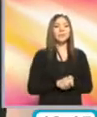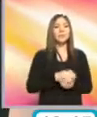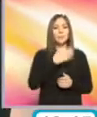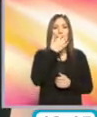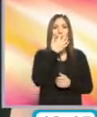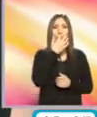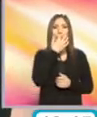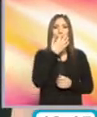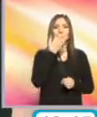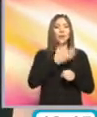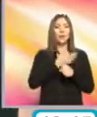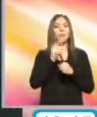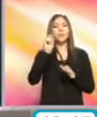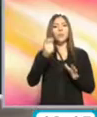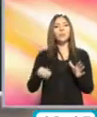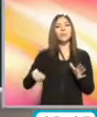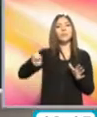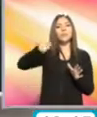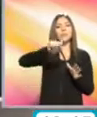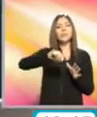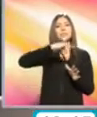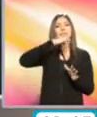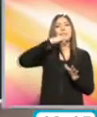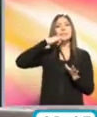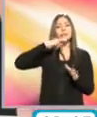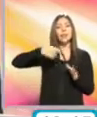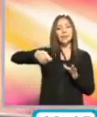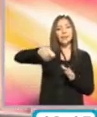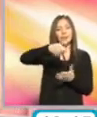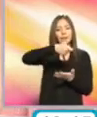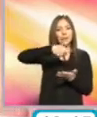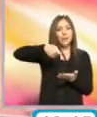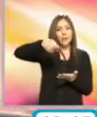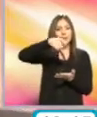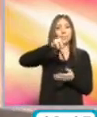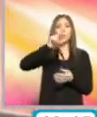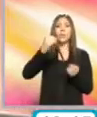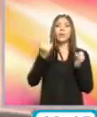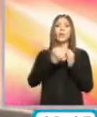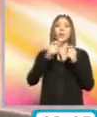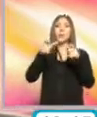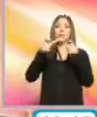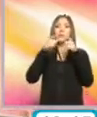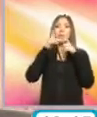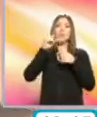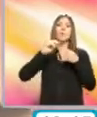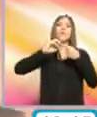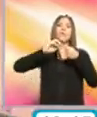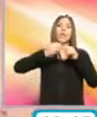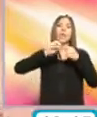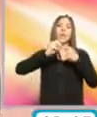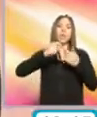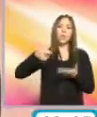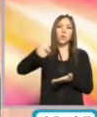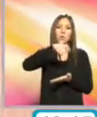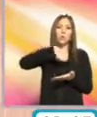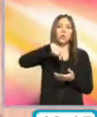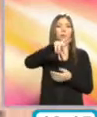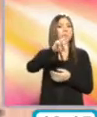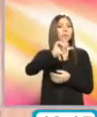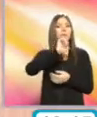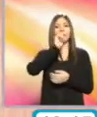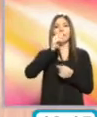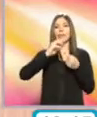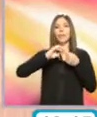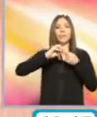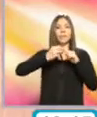va a hacer verter una porción de salsa en la parte de arriba. No es lo mismo que los sopes. Los sopes sabemos que llevan frijoles, ¿ok? Entonces esta no lleva